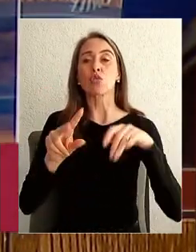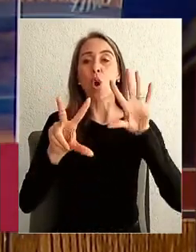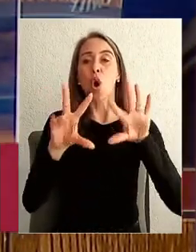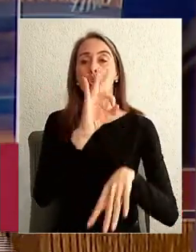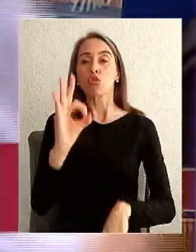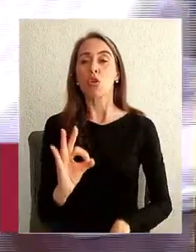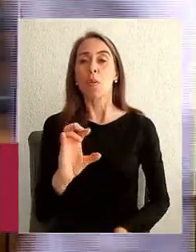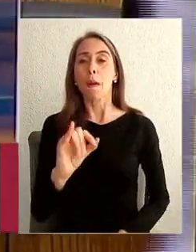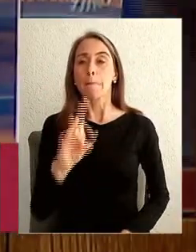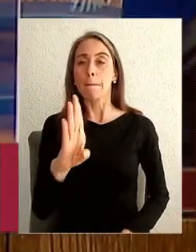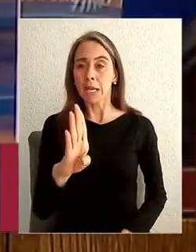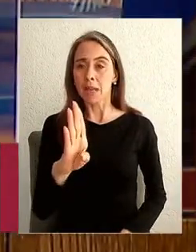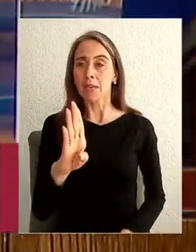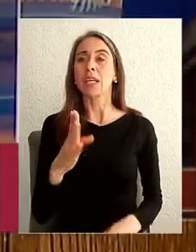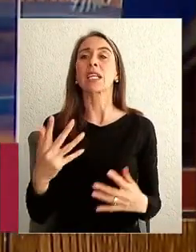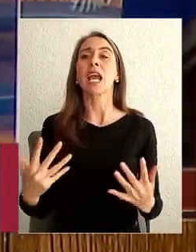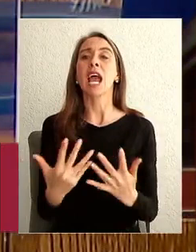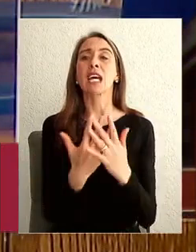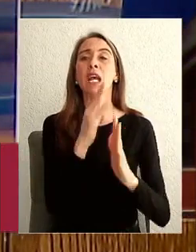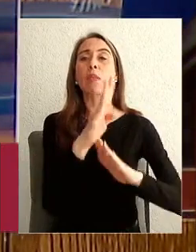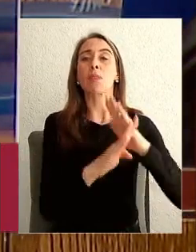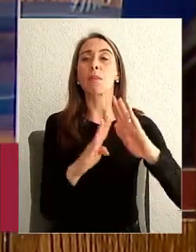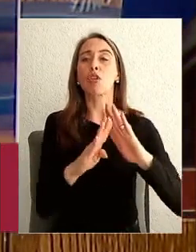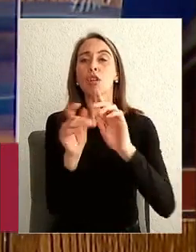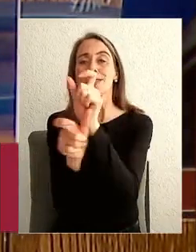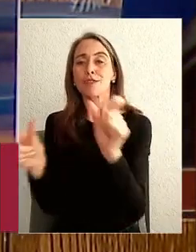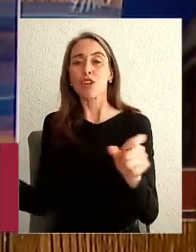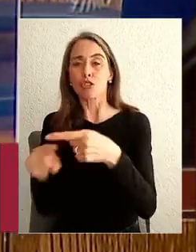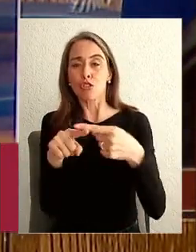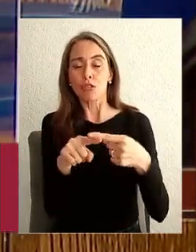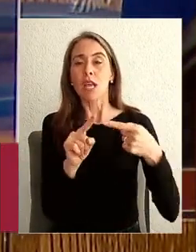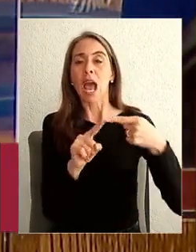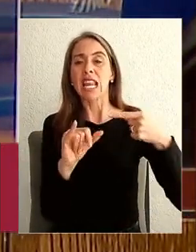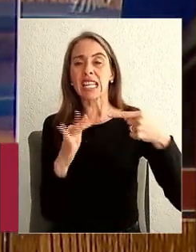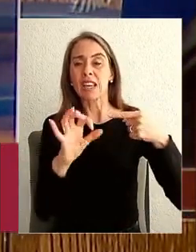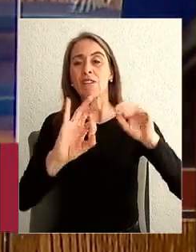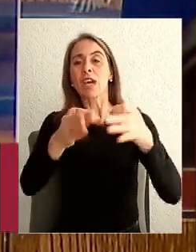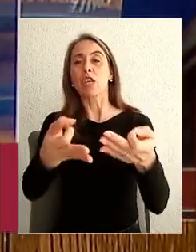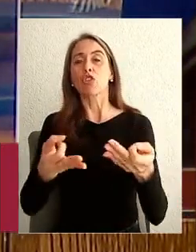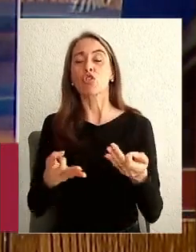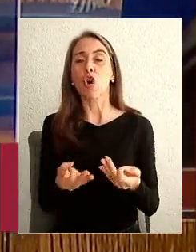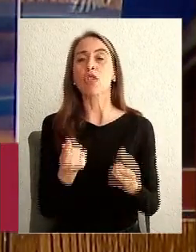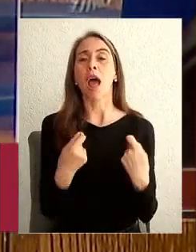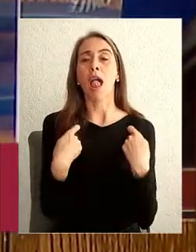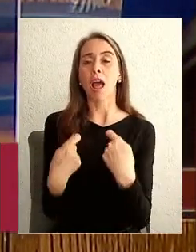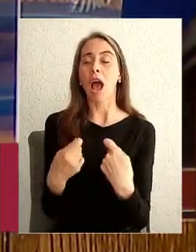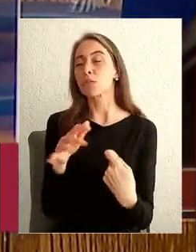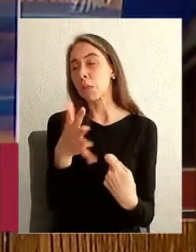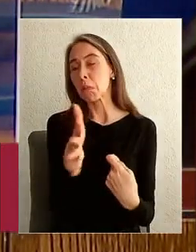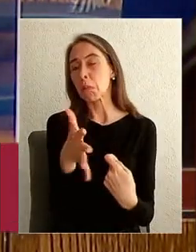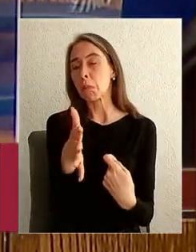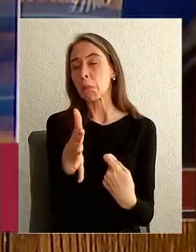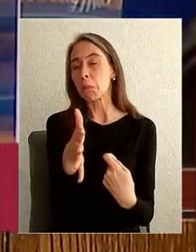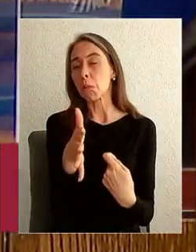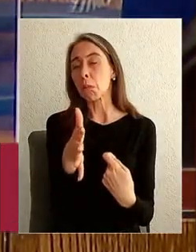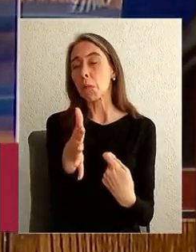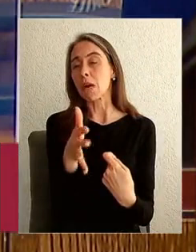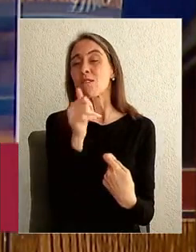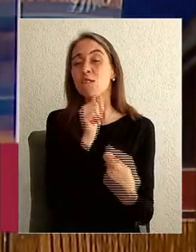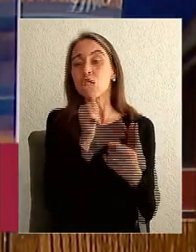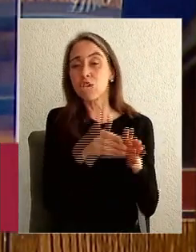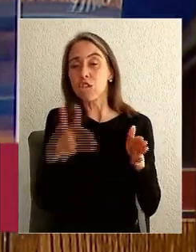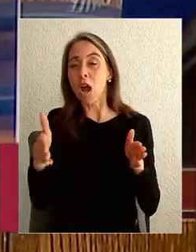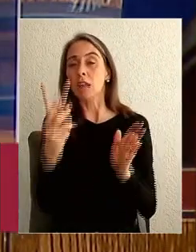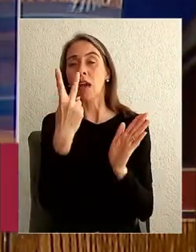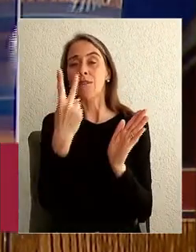de la red de protección social, donde se destaca el IFE por un total estimulado por ejecutar de 21.300